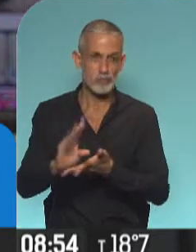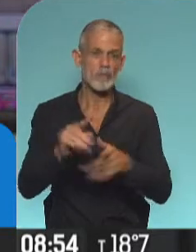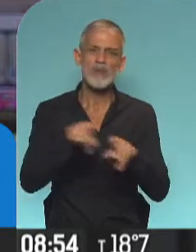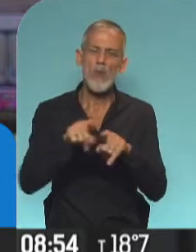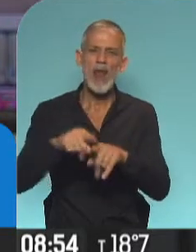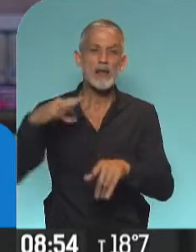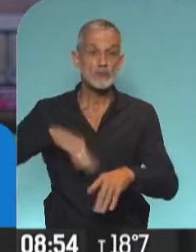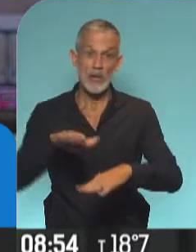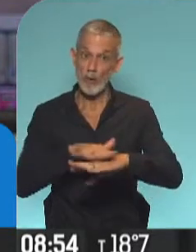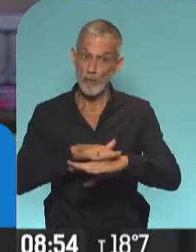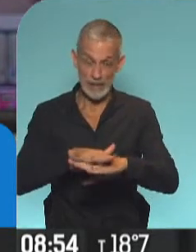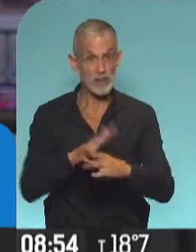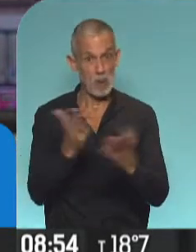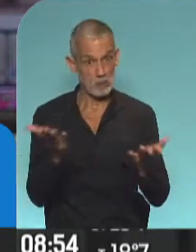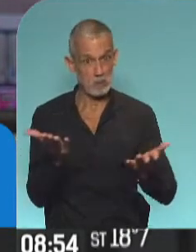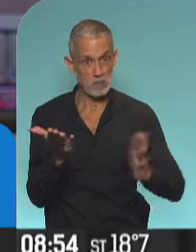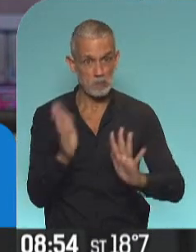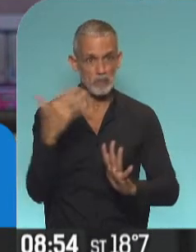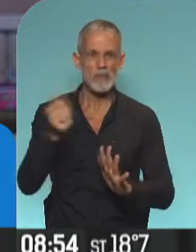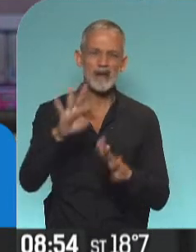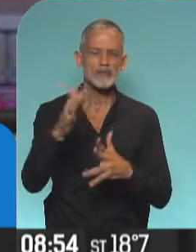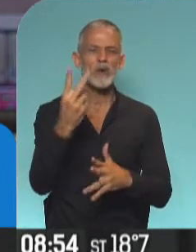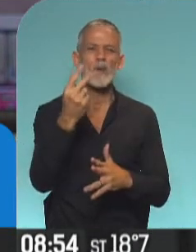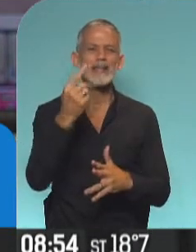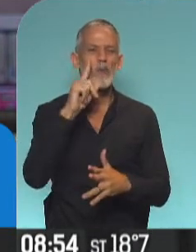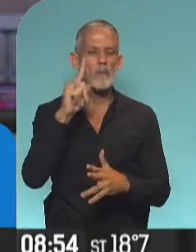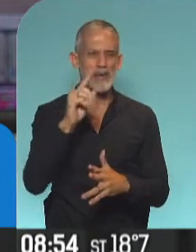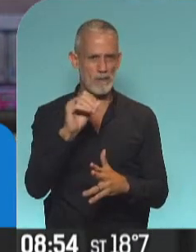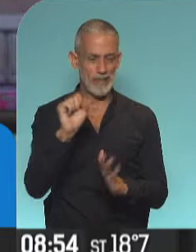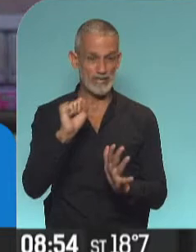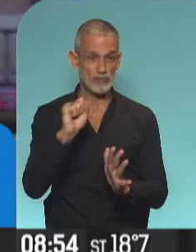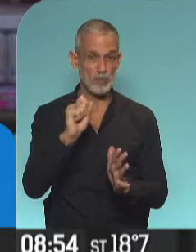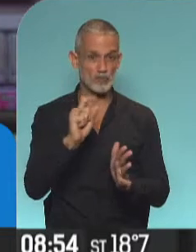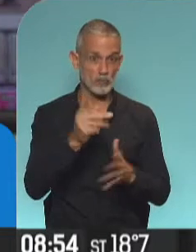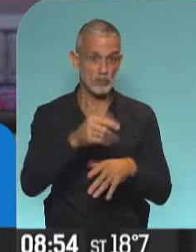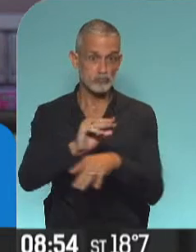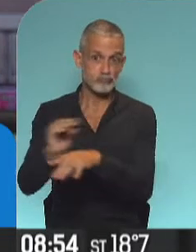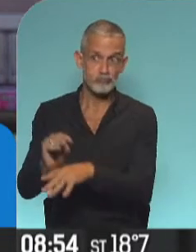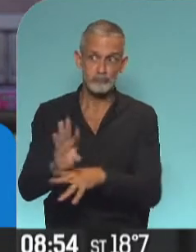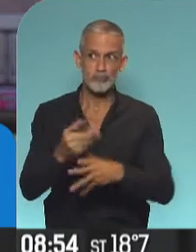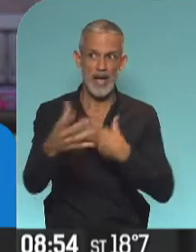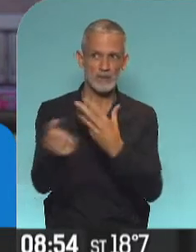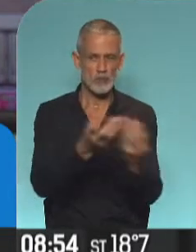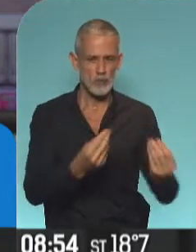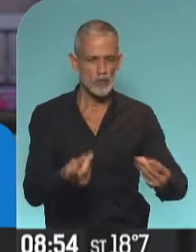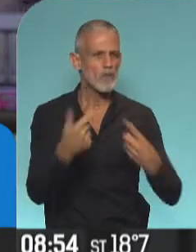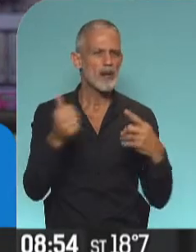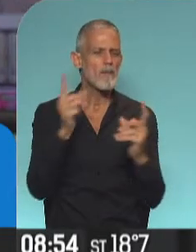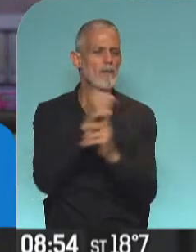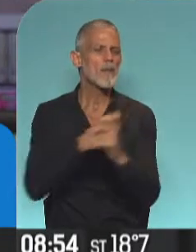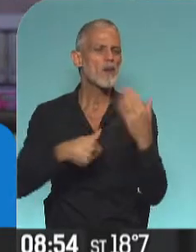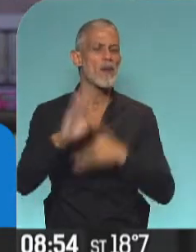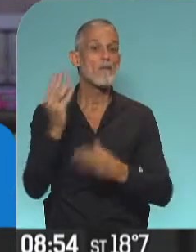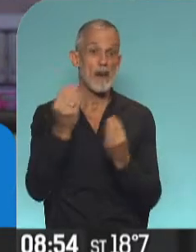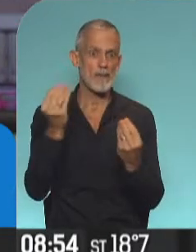mínimo vital y móvil. Hoy eso es un número que ronda los 21.000 pesos. ¿Por qué? Porque sabemos que uno de los principales problemas